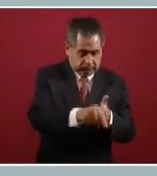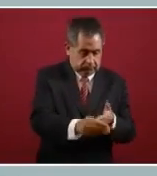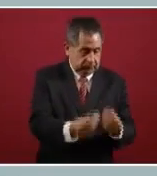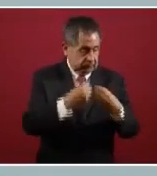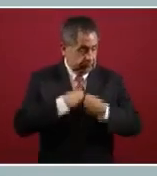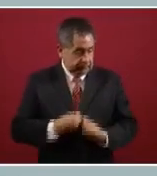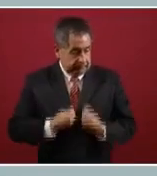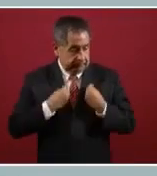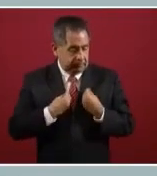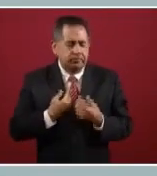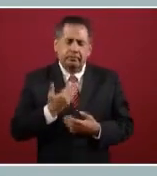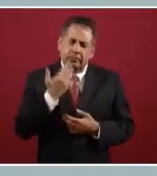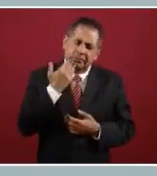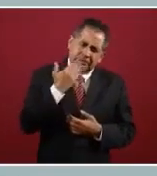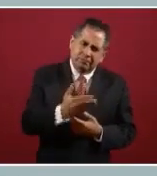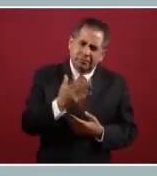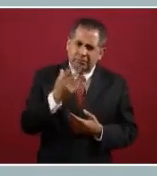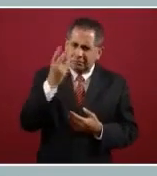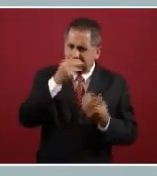importante